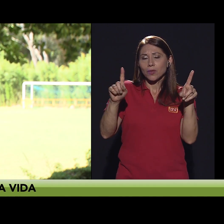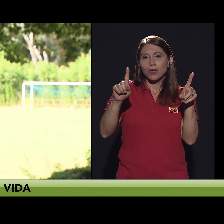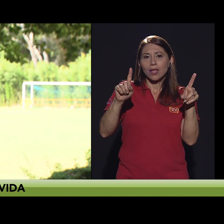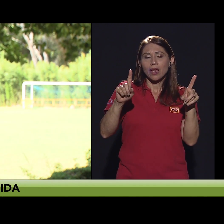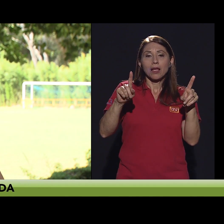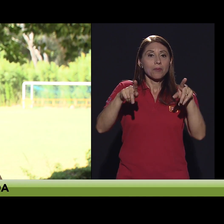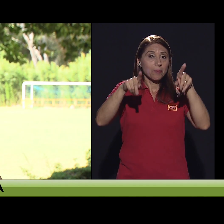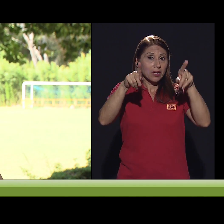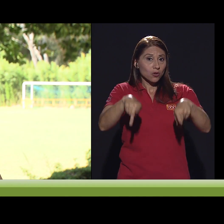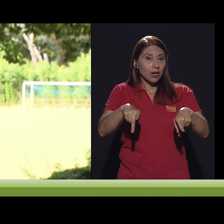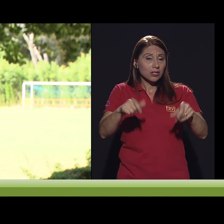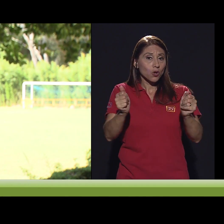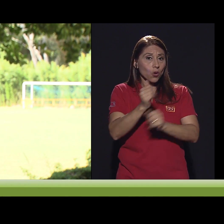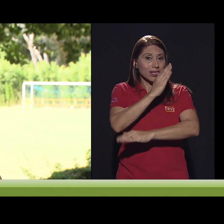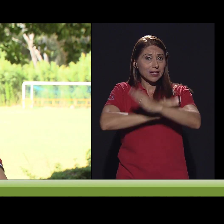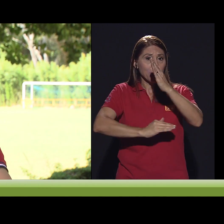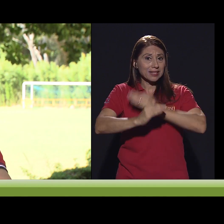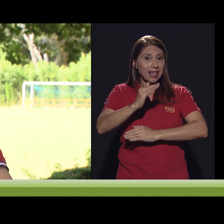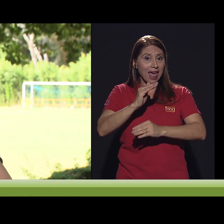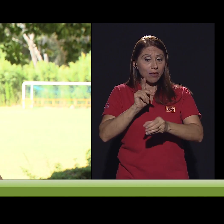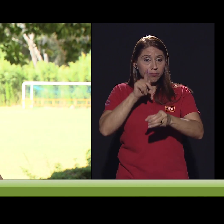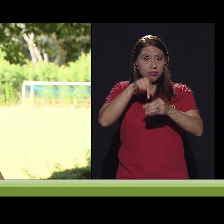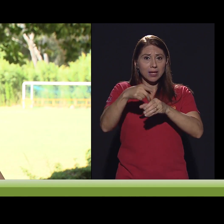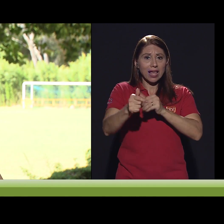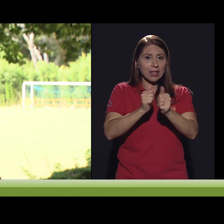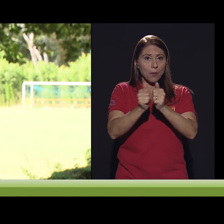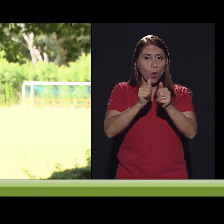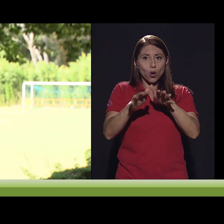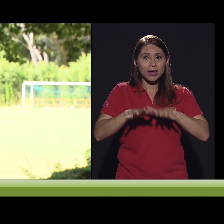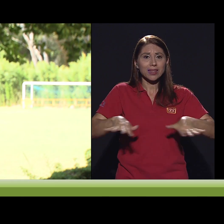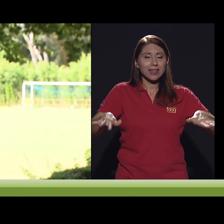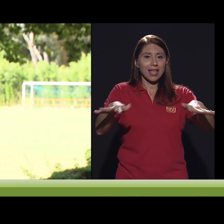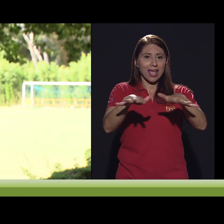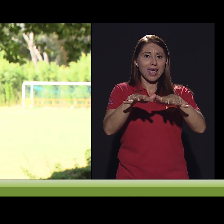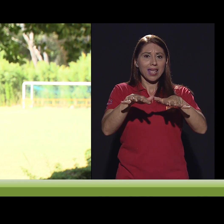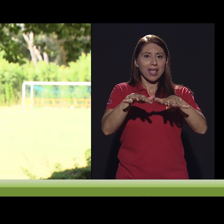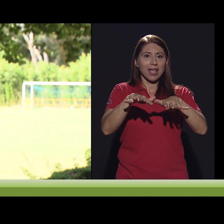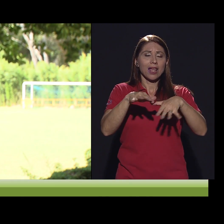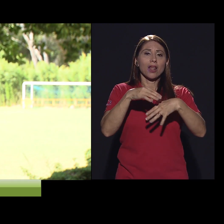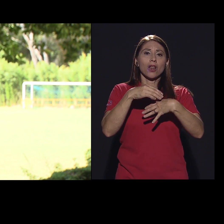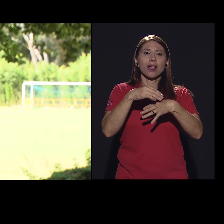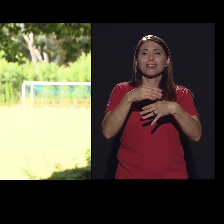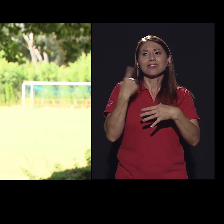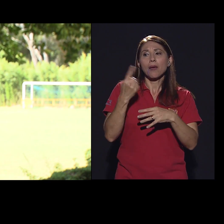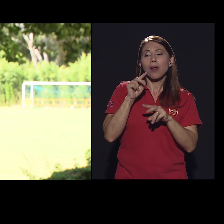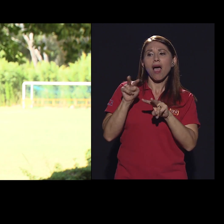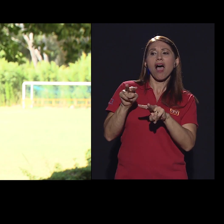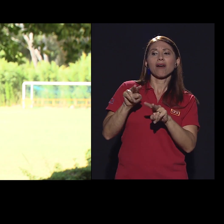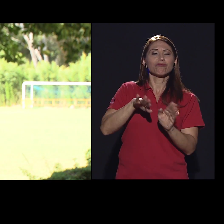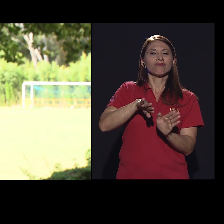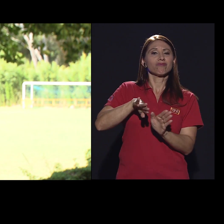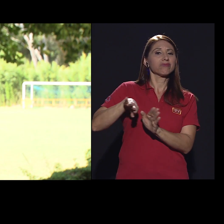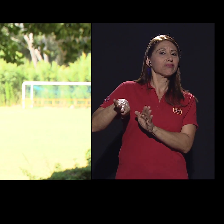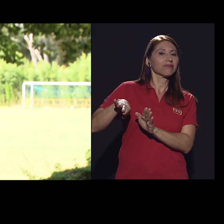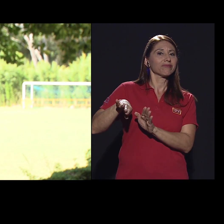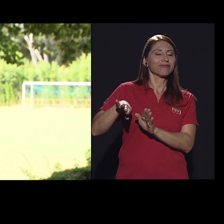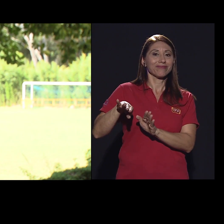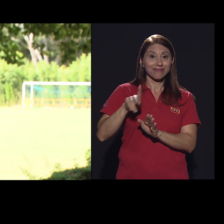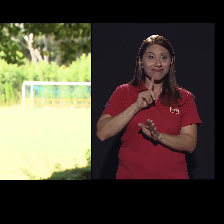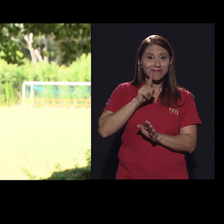con discapacidad en el deporte, en el medio, lo hacemos a un lado, ¿no? Yo creo que es